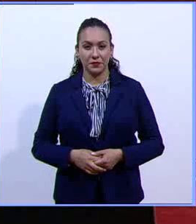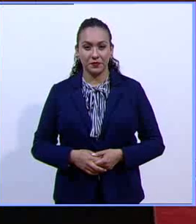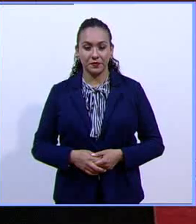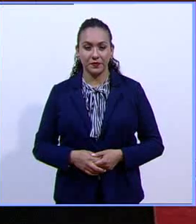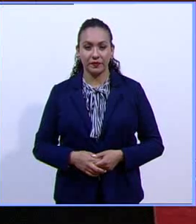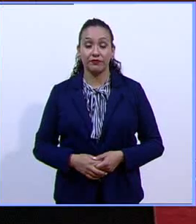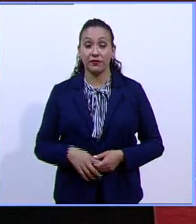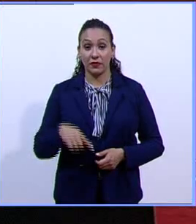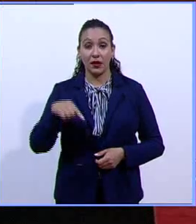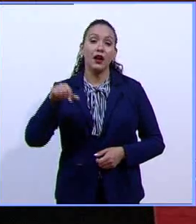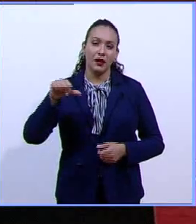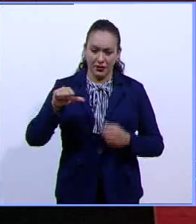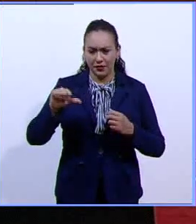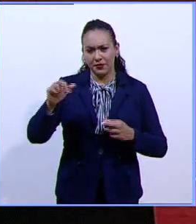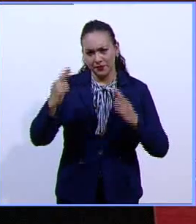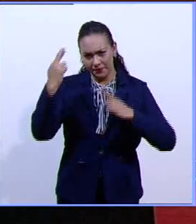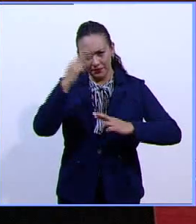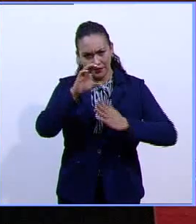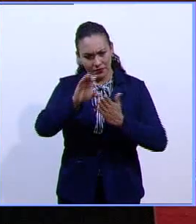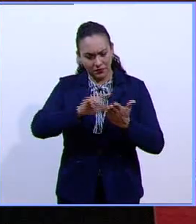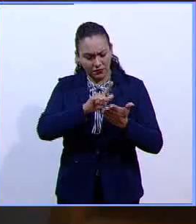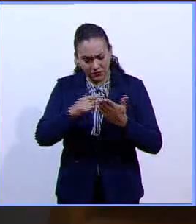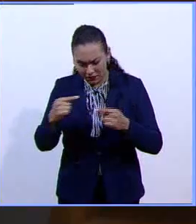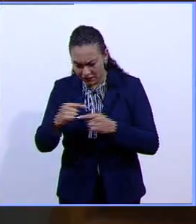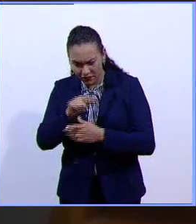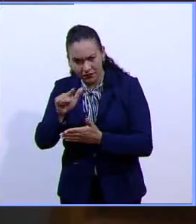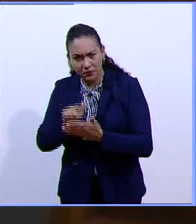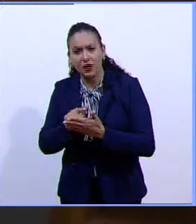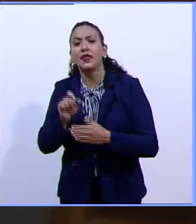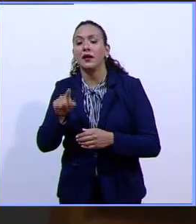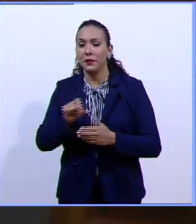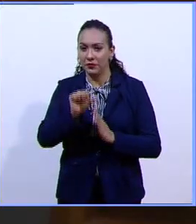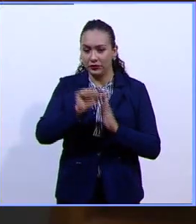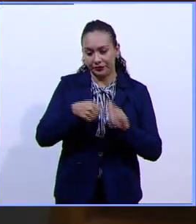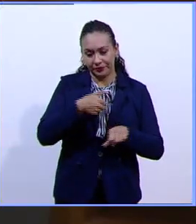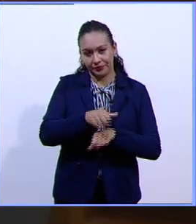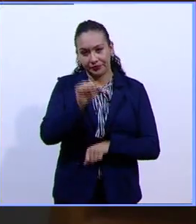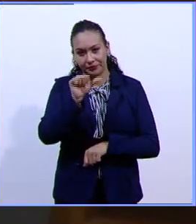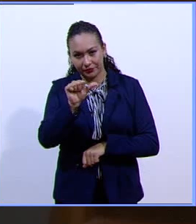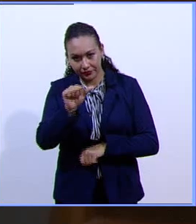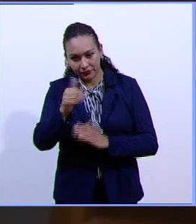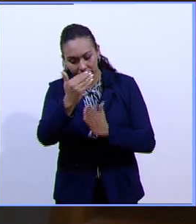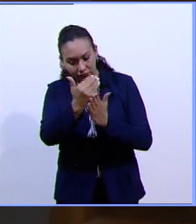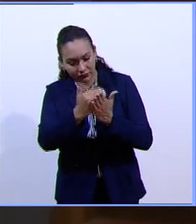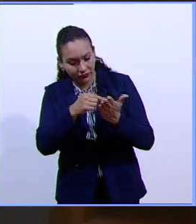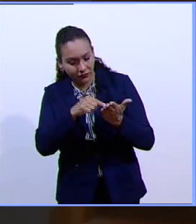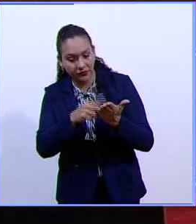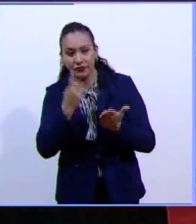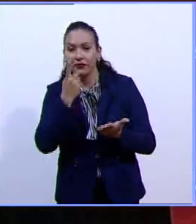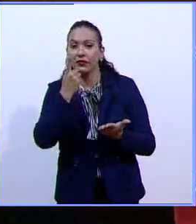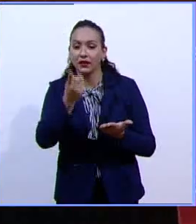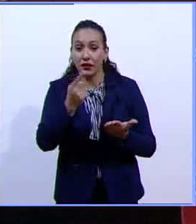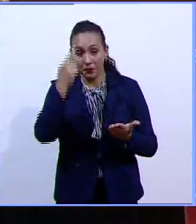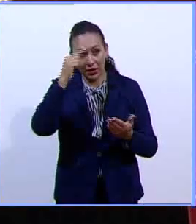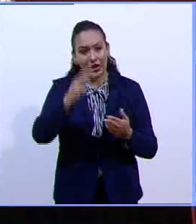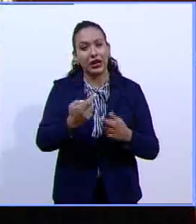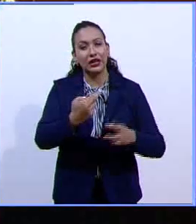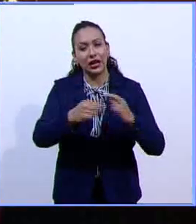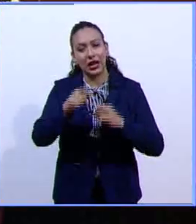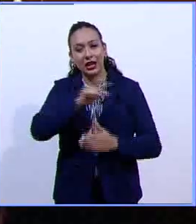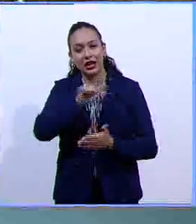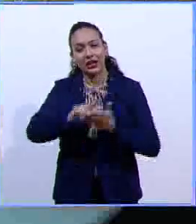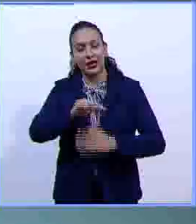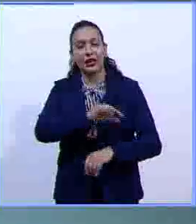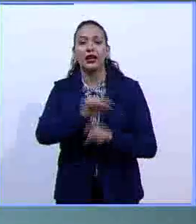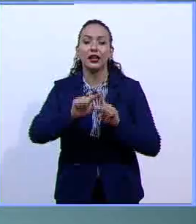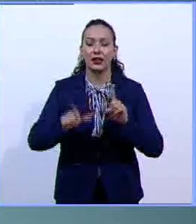En esta acción de inconstitucionalidad, el Pleno también invalidó del artículo 16 las porciones que remitían a la Ley Federal del Trabajo.